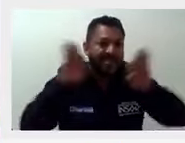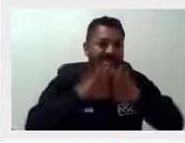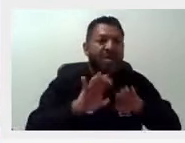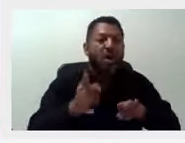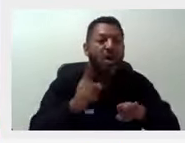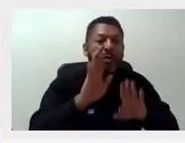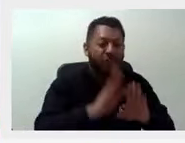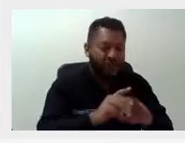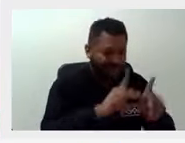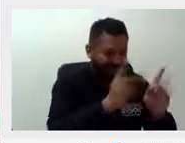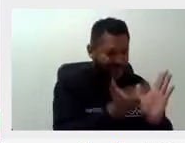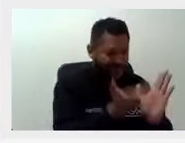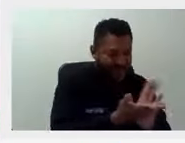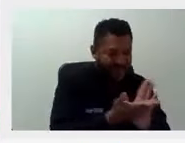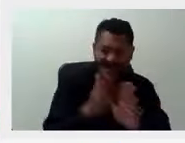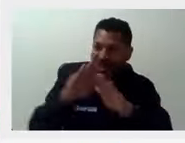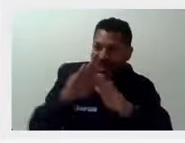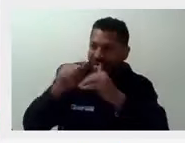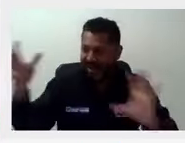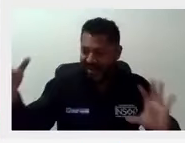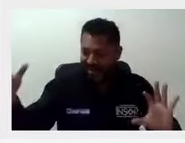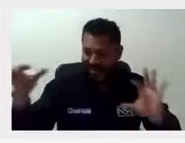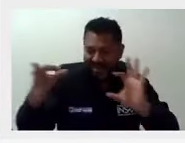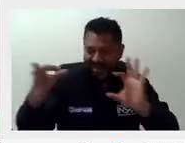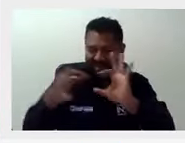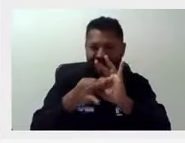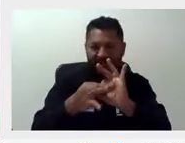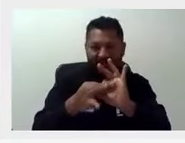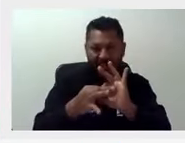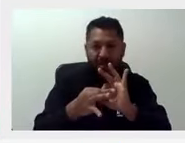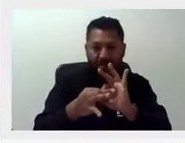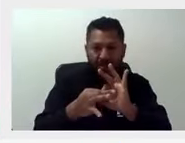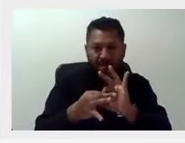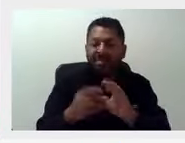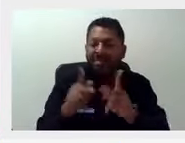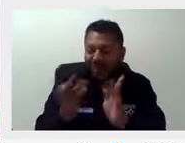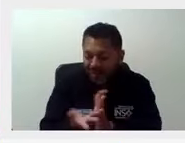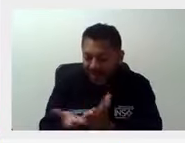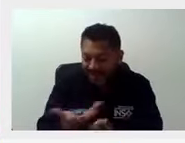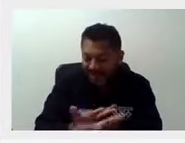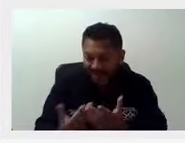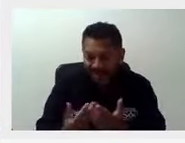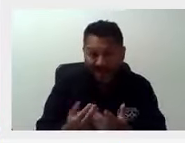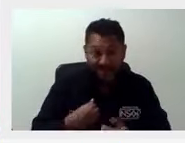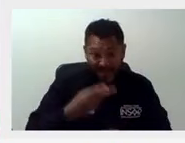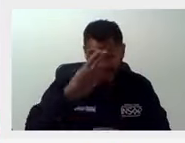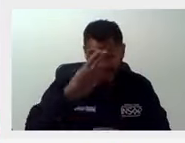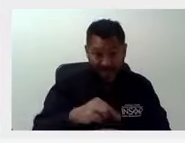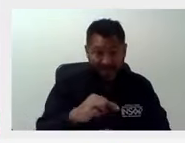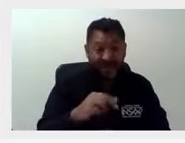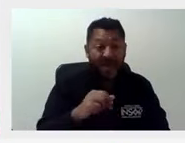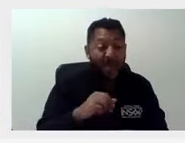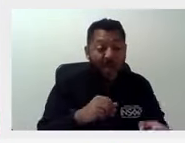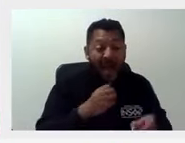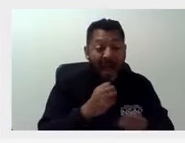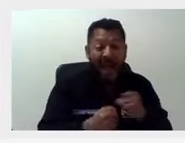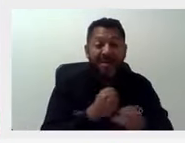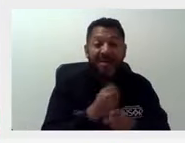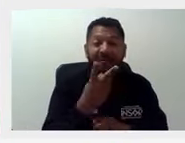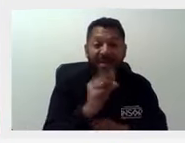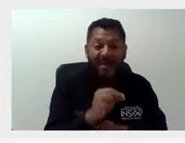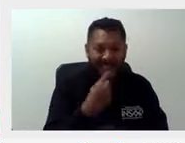con ese maestro y sobre todo con sus compañeros. Mi hijo, que tiene 20 años, dice que cuando vuelva a la escuela o él estudia